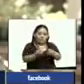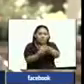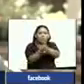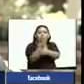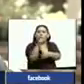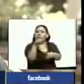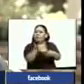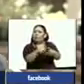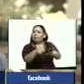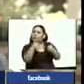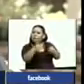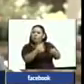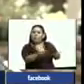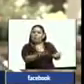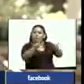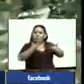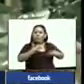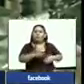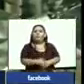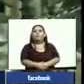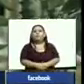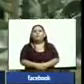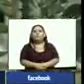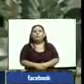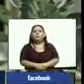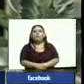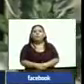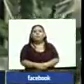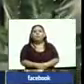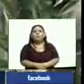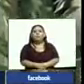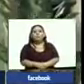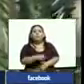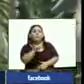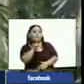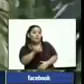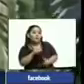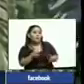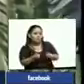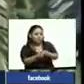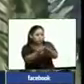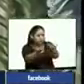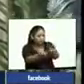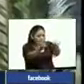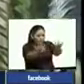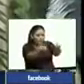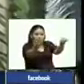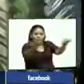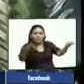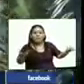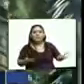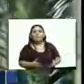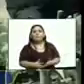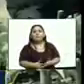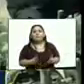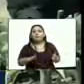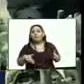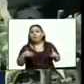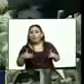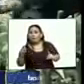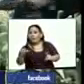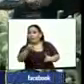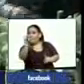una excelente respuesta preventiva el cultivo va creciendo a nivel